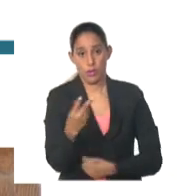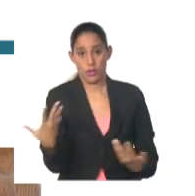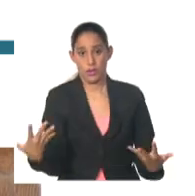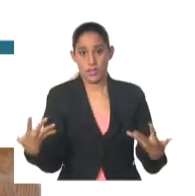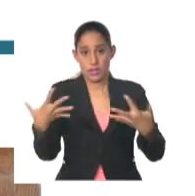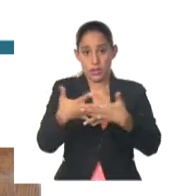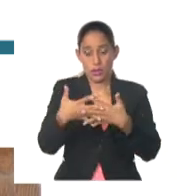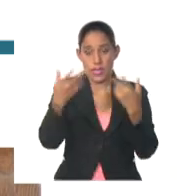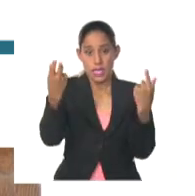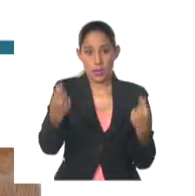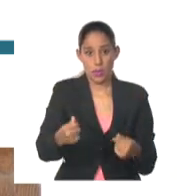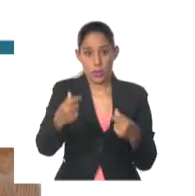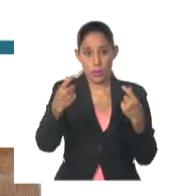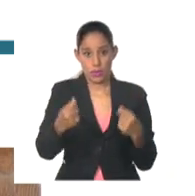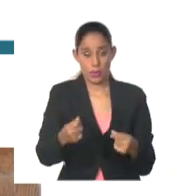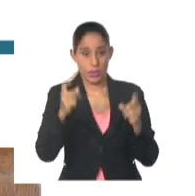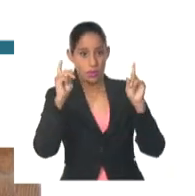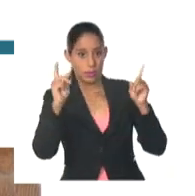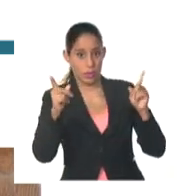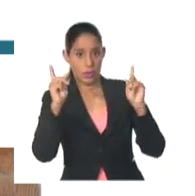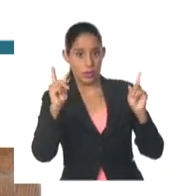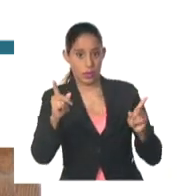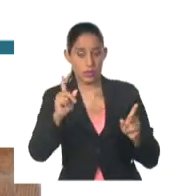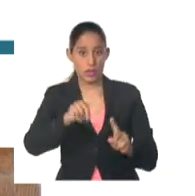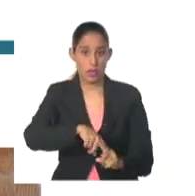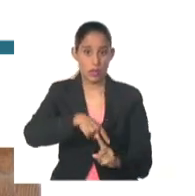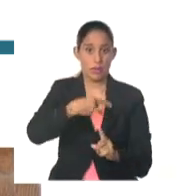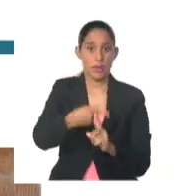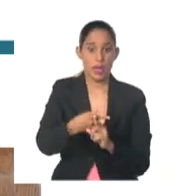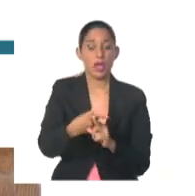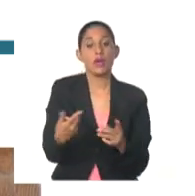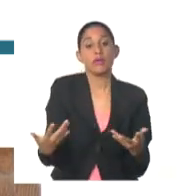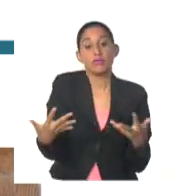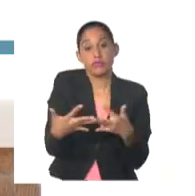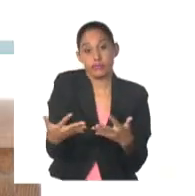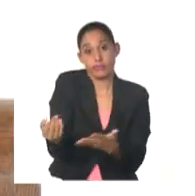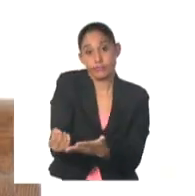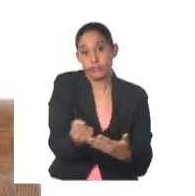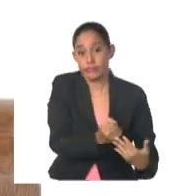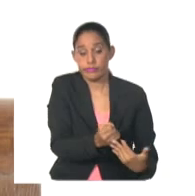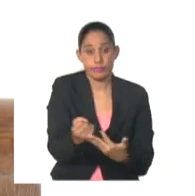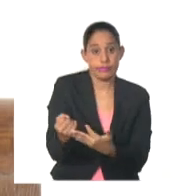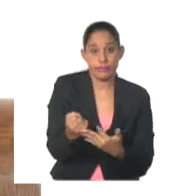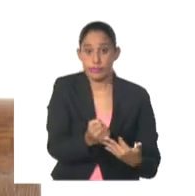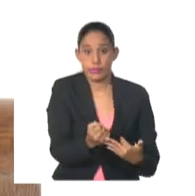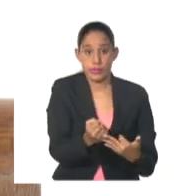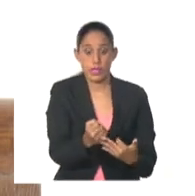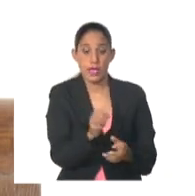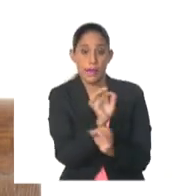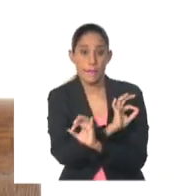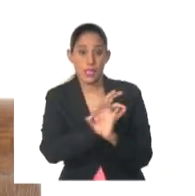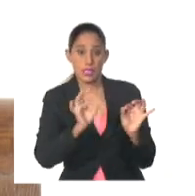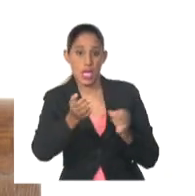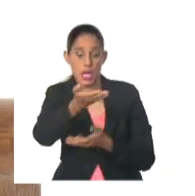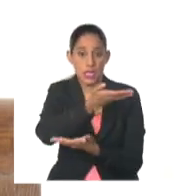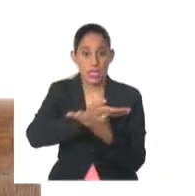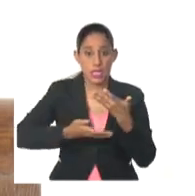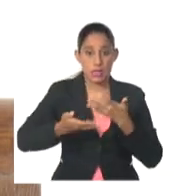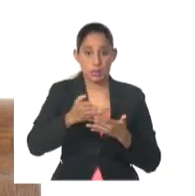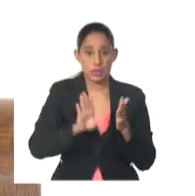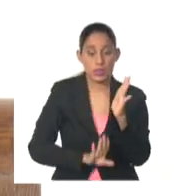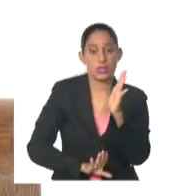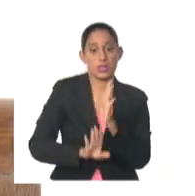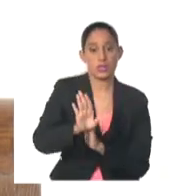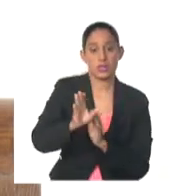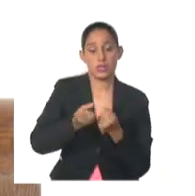económicas, comerciales, financieras y de cooperación, con especial énfasis en el intercambio, en el incremento